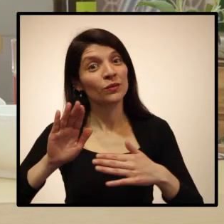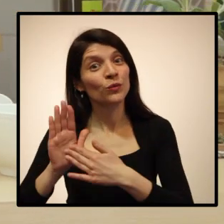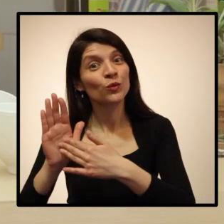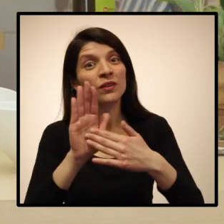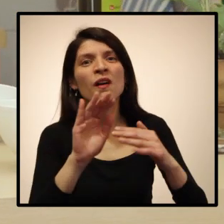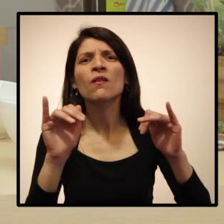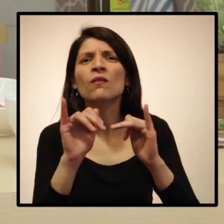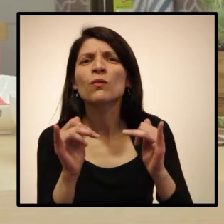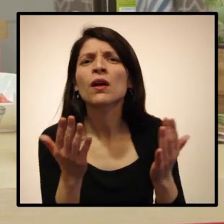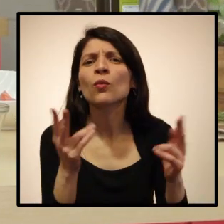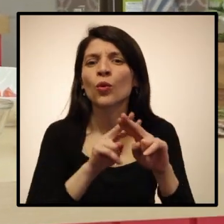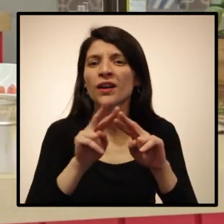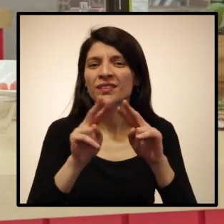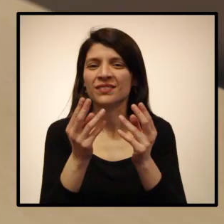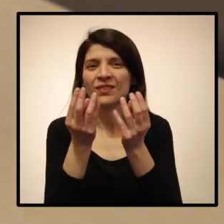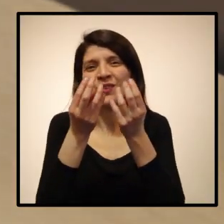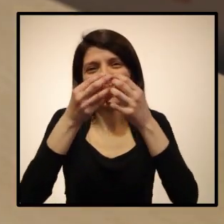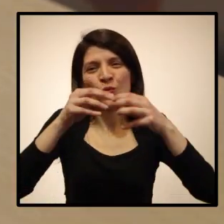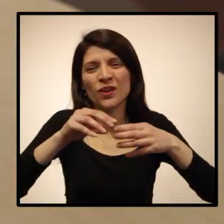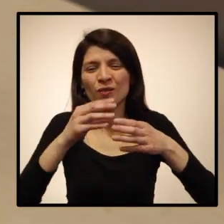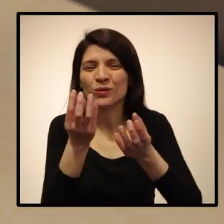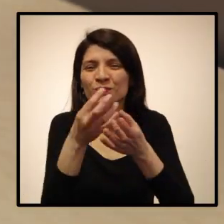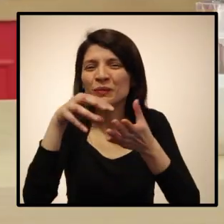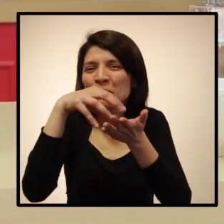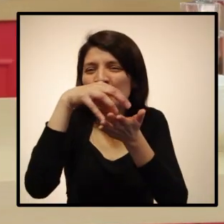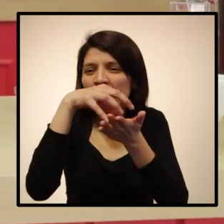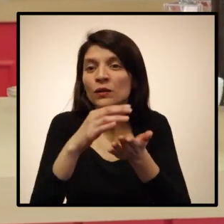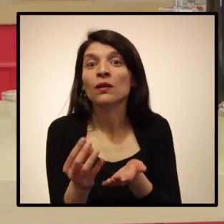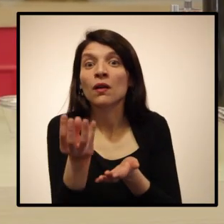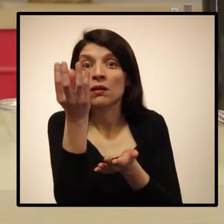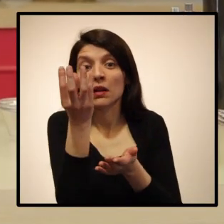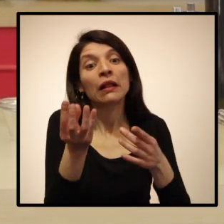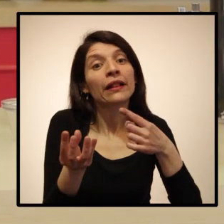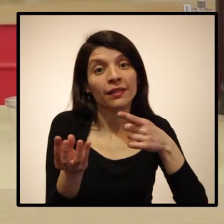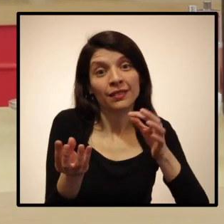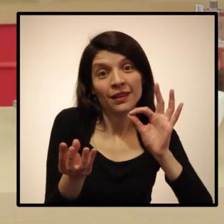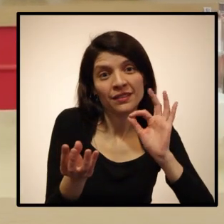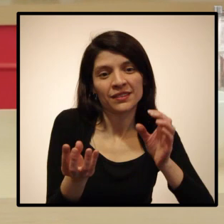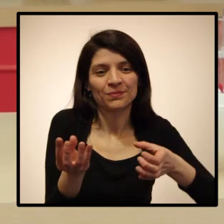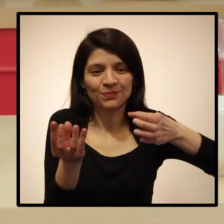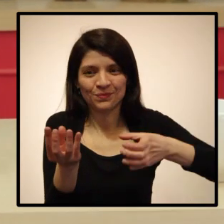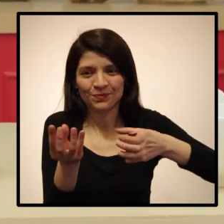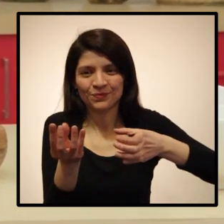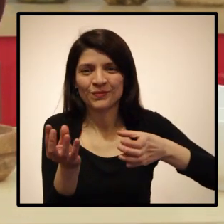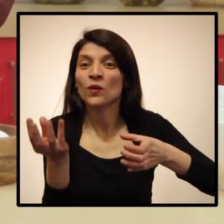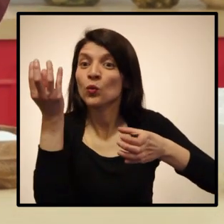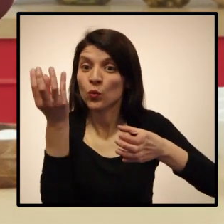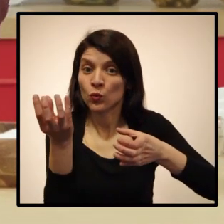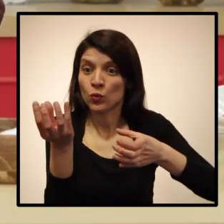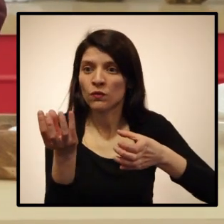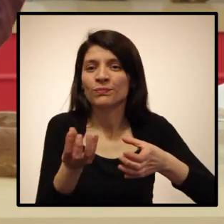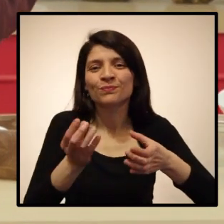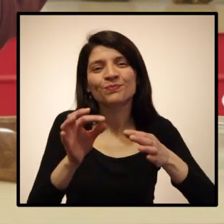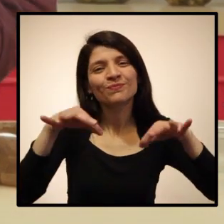una forma muy fácil de hacer huevos pochados en su casa. Vamos a tomar un huevo, vamos a tomar una taza pequeña y la Lusafil plástica.